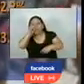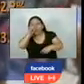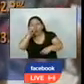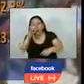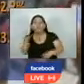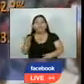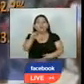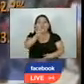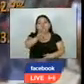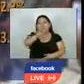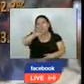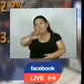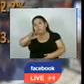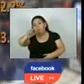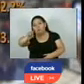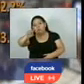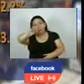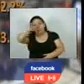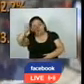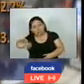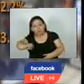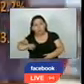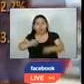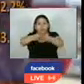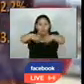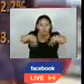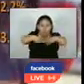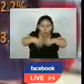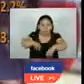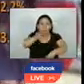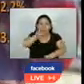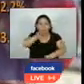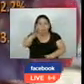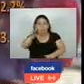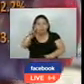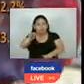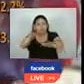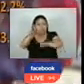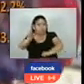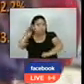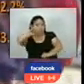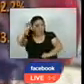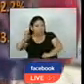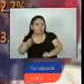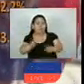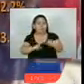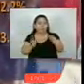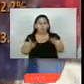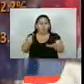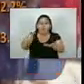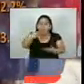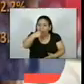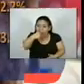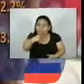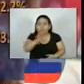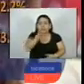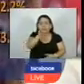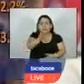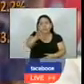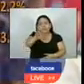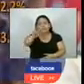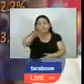con un 40.3%, los huevos con un 32.2% y el queso con